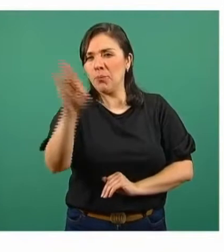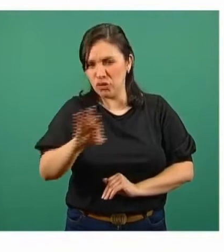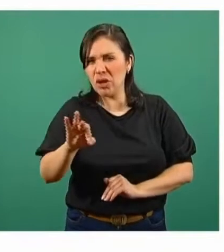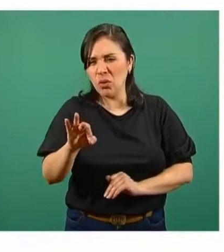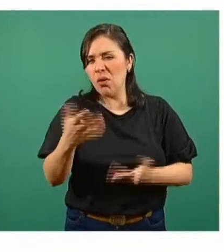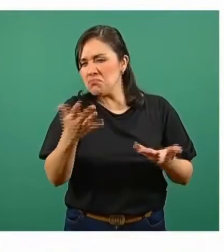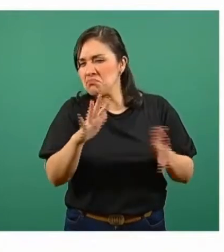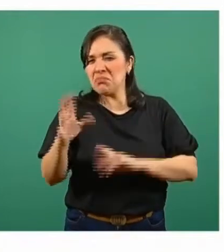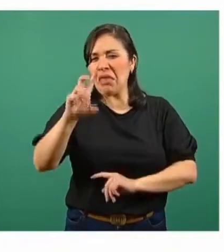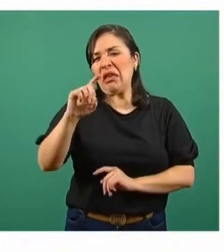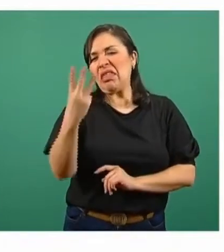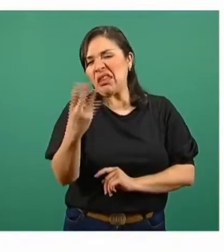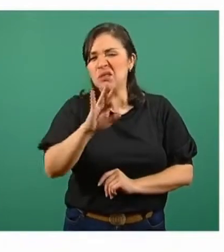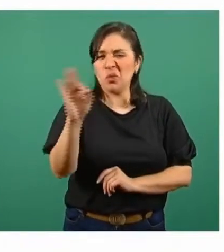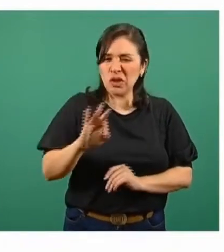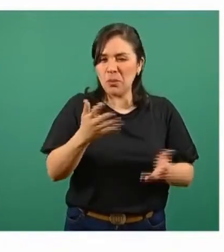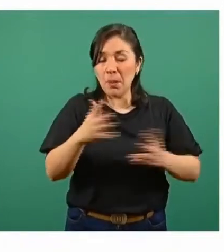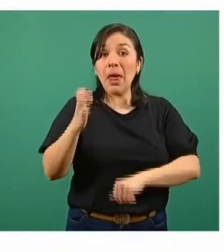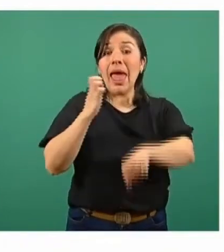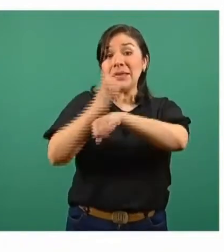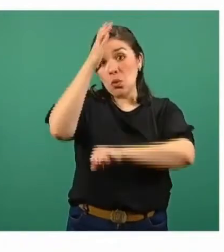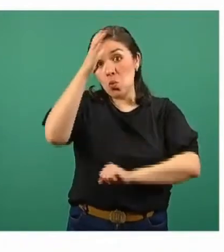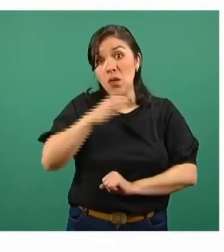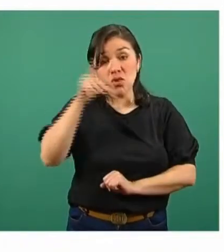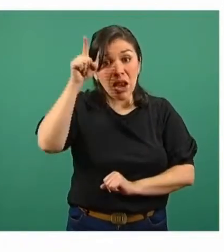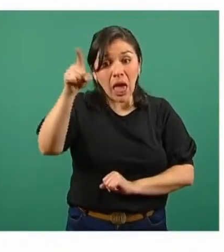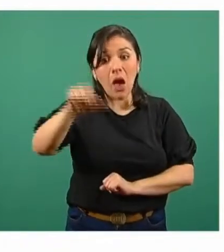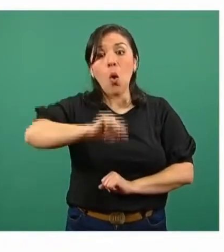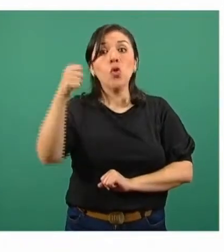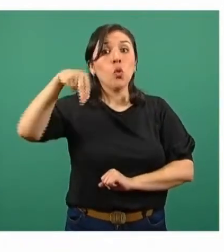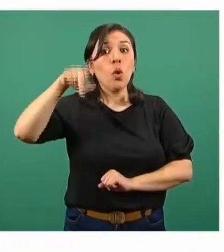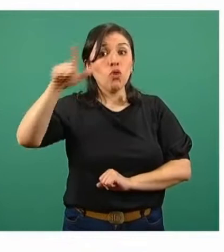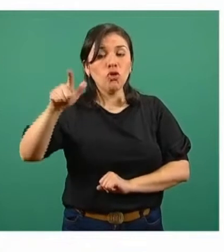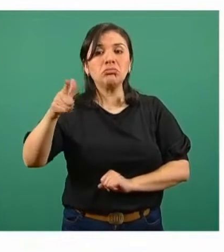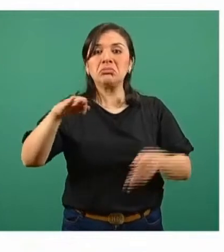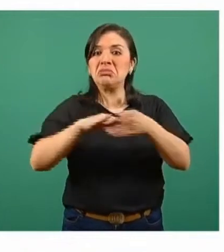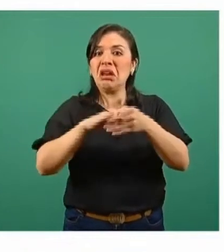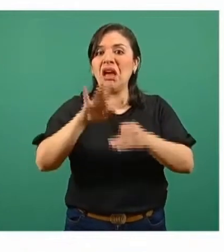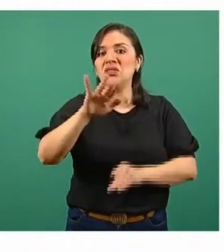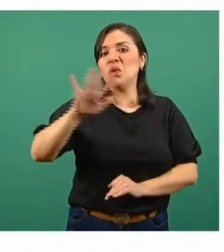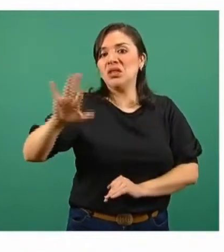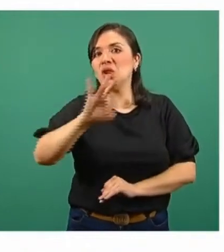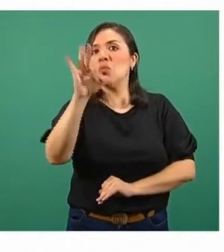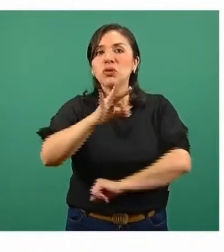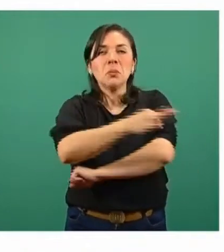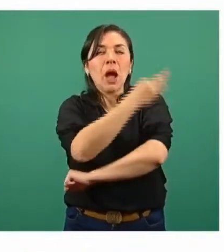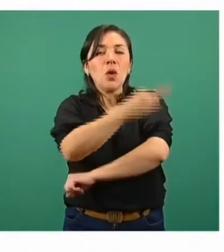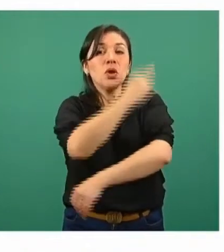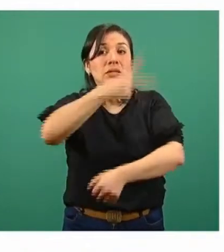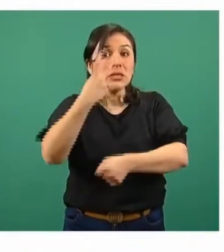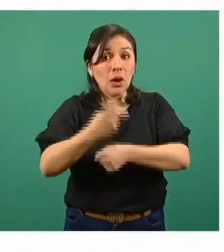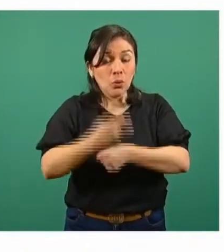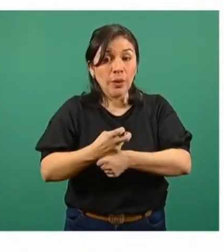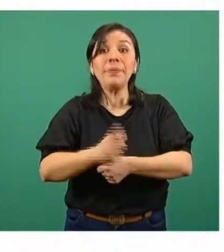alrededor del 33%. El estado de Coahuila y el estado de Nuevo León alrededor del 55%, y el